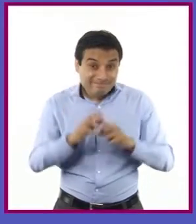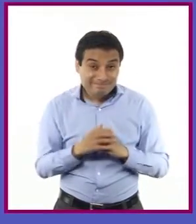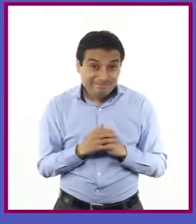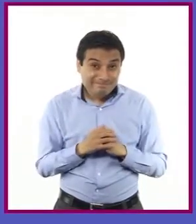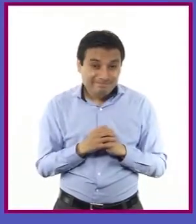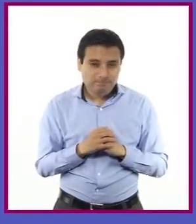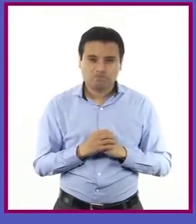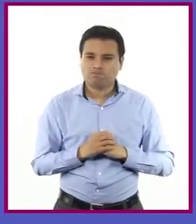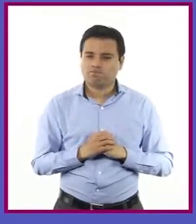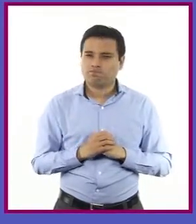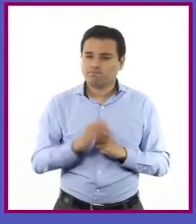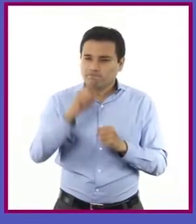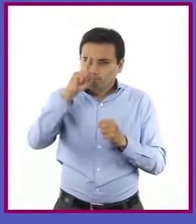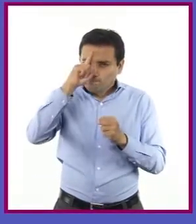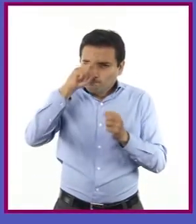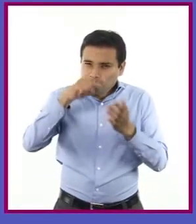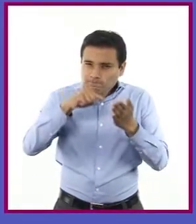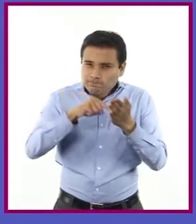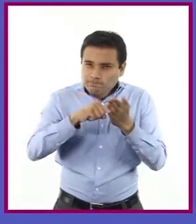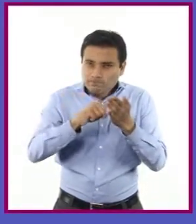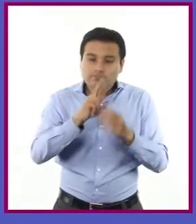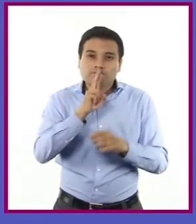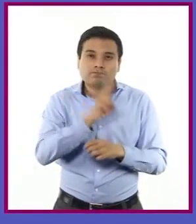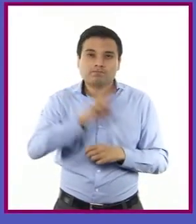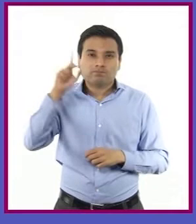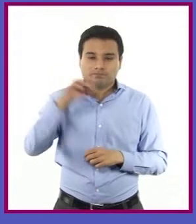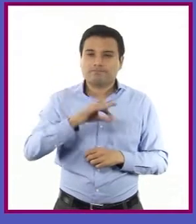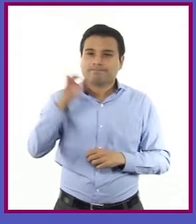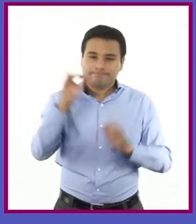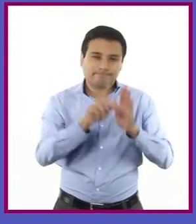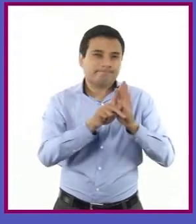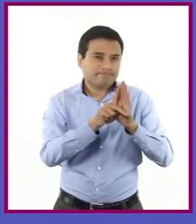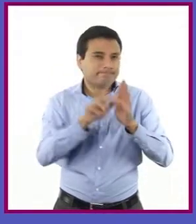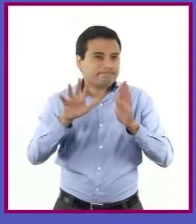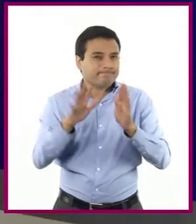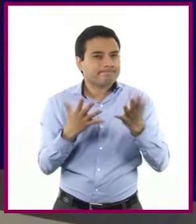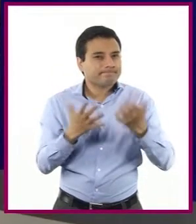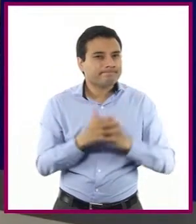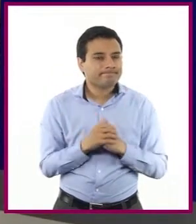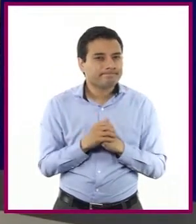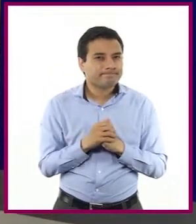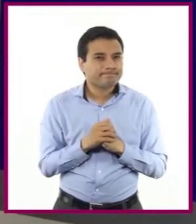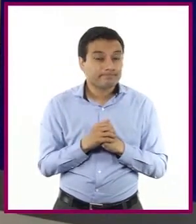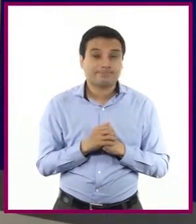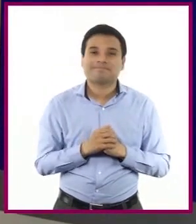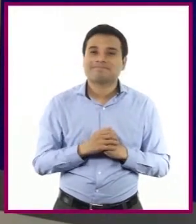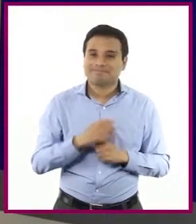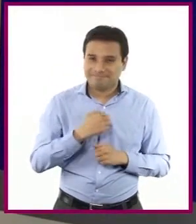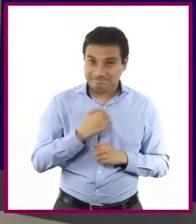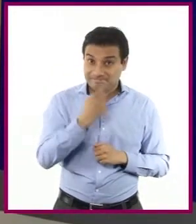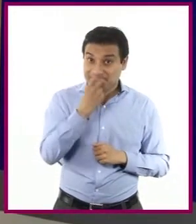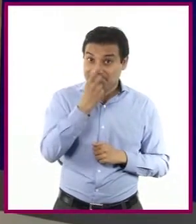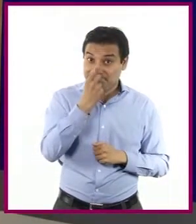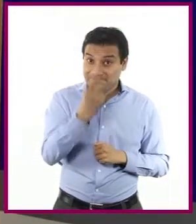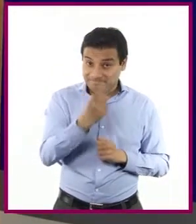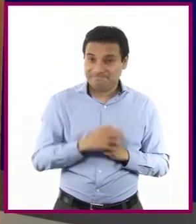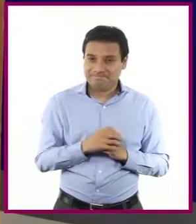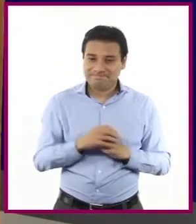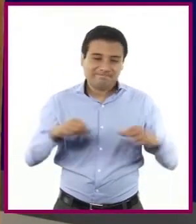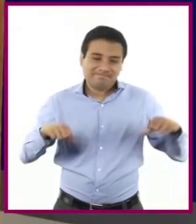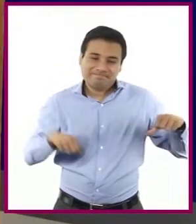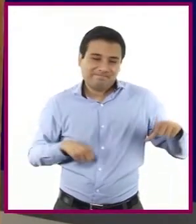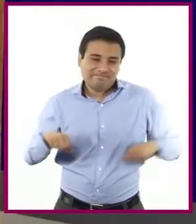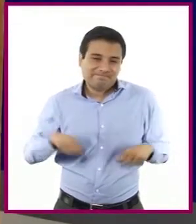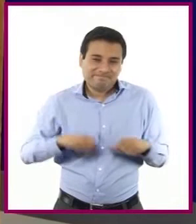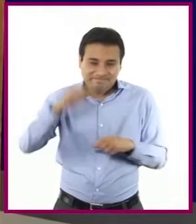seleccionamos, lo más conveniente es elegir el texto periodístico. Les dije que este primer reto era